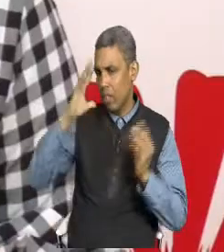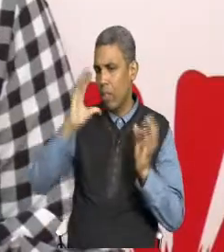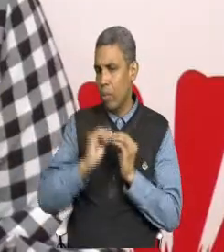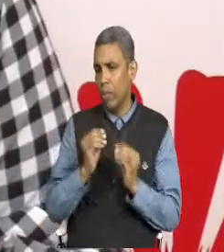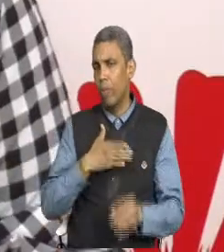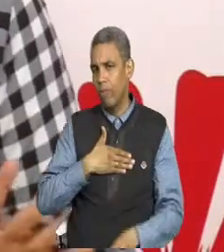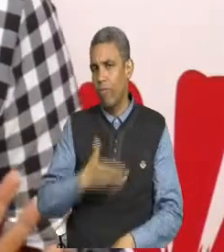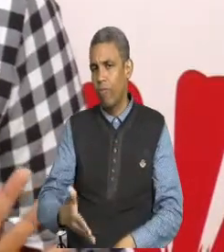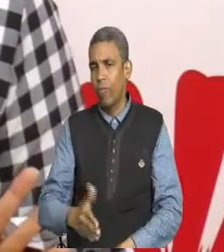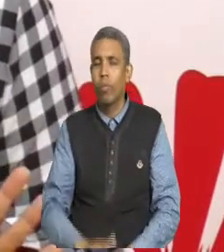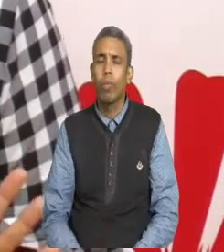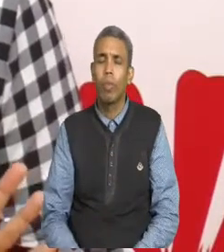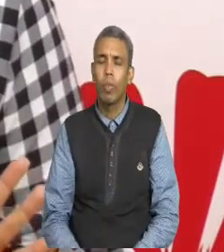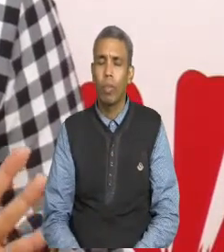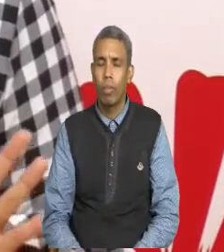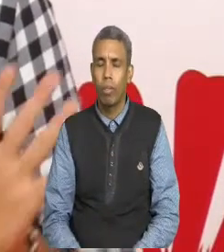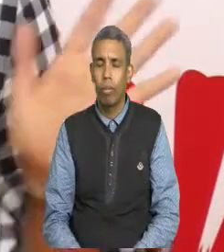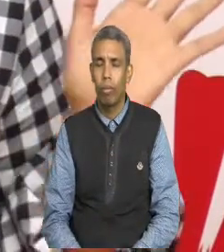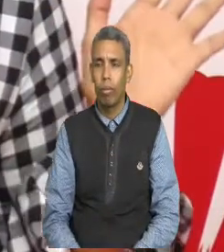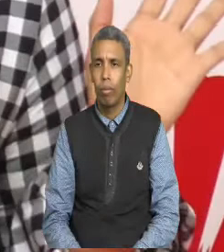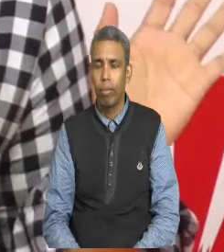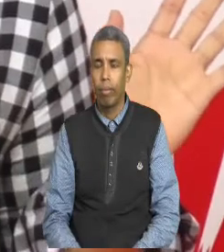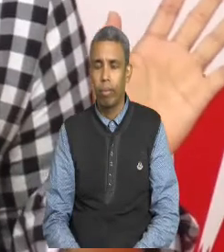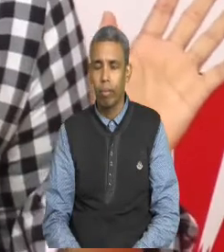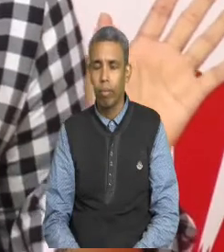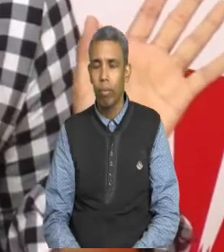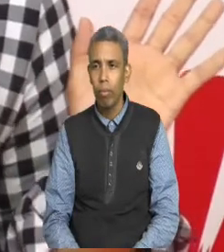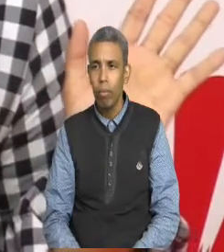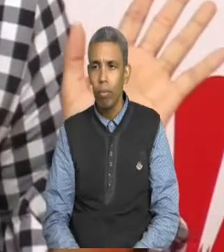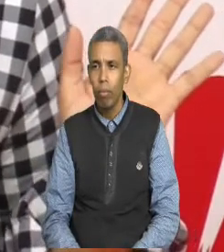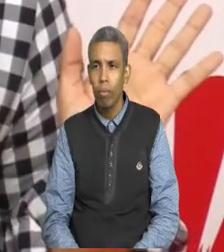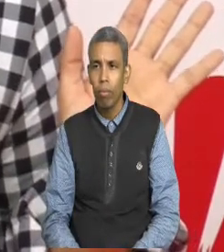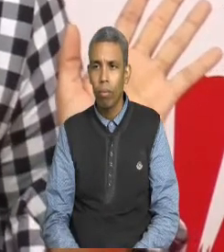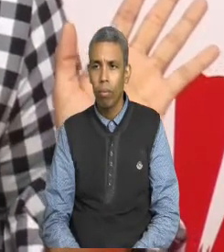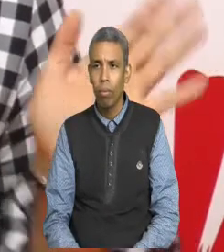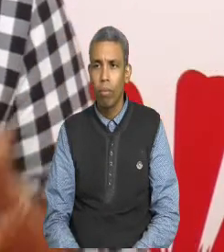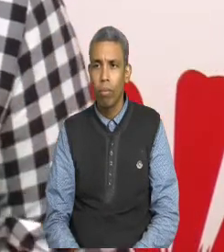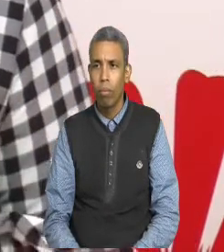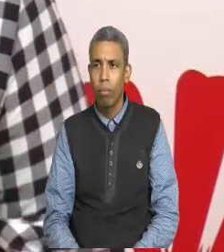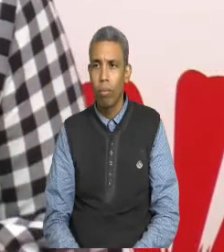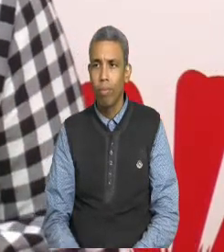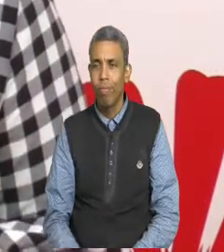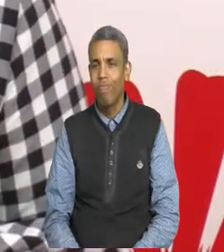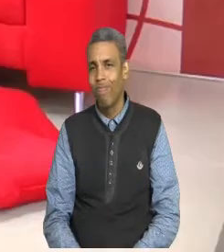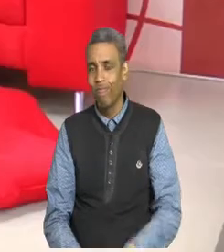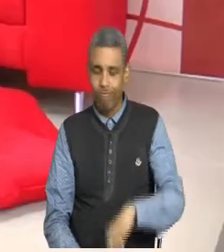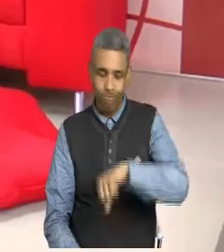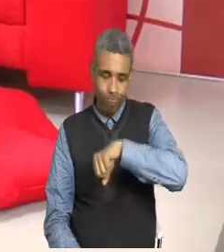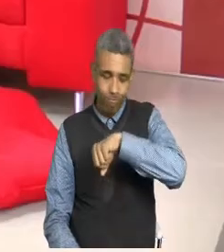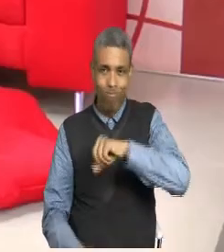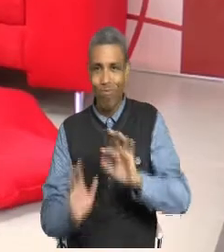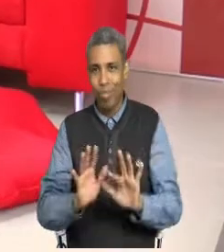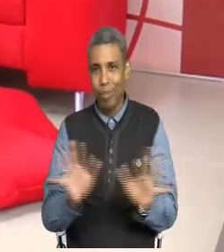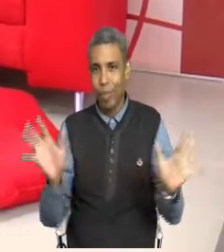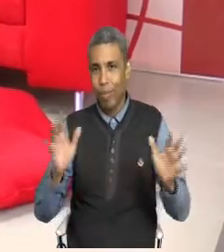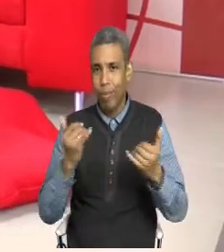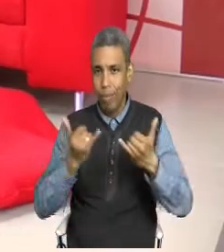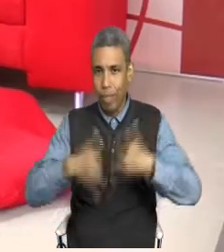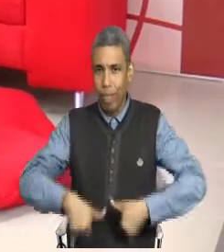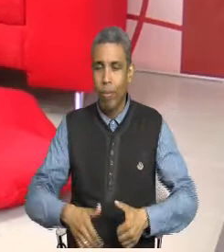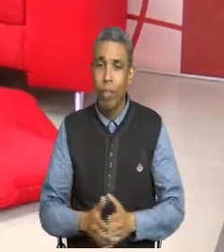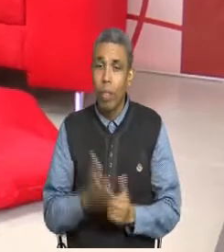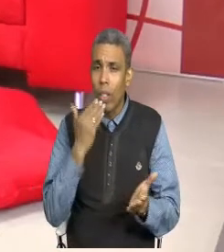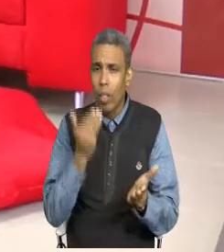todas allá súper bien cuando hagamos nuestro regalo. A nosotros se nos acabó el tiempo, agradecerles por venir, agradecerles